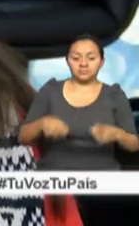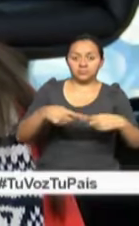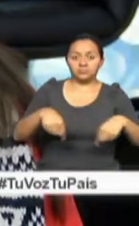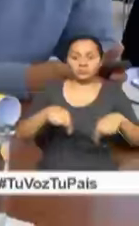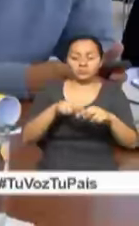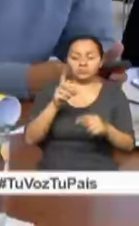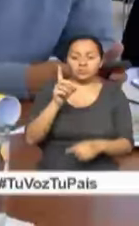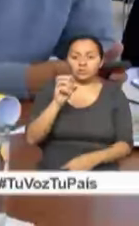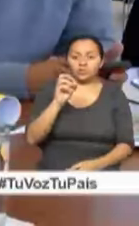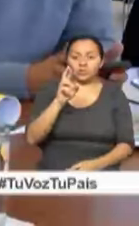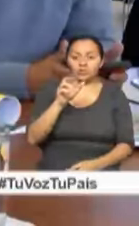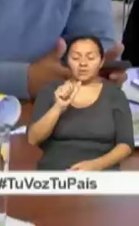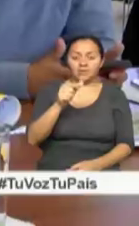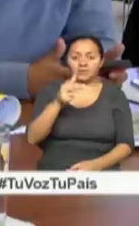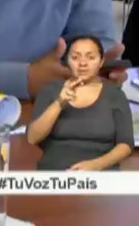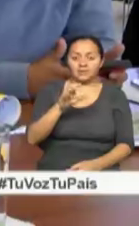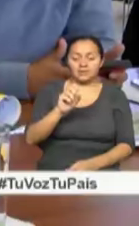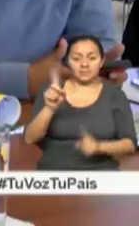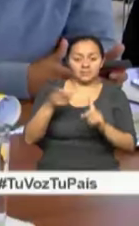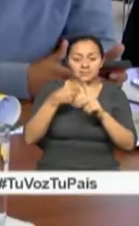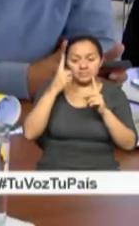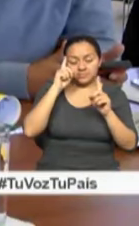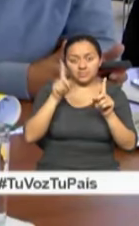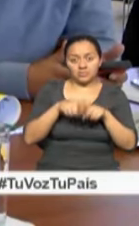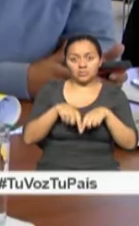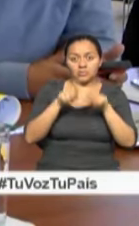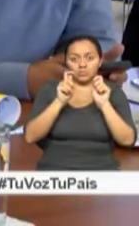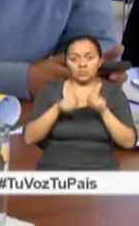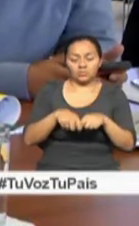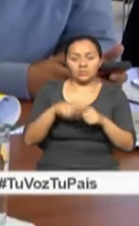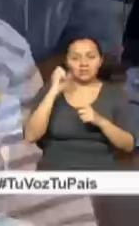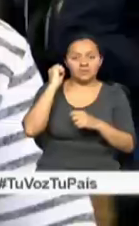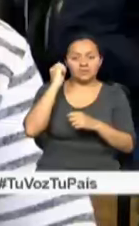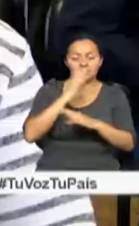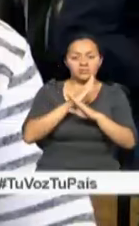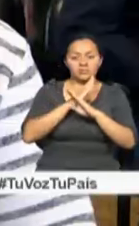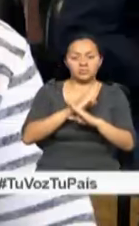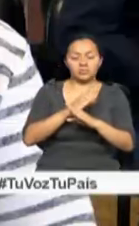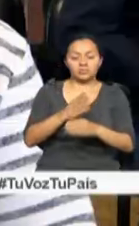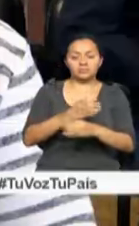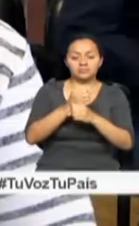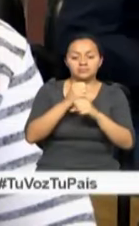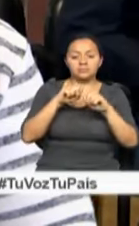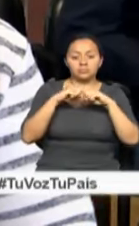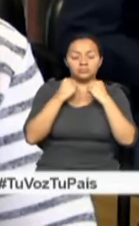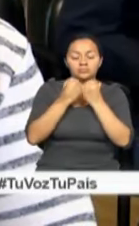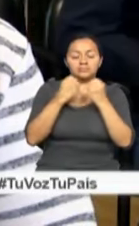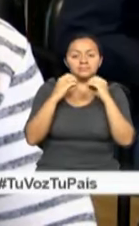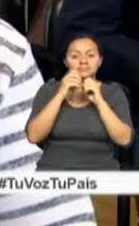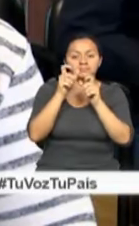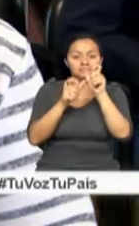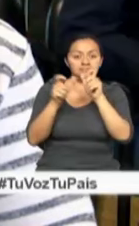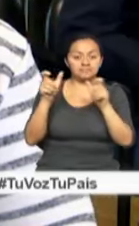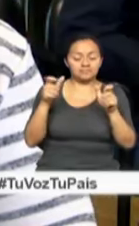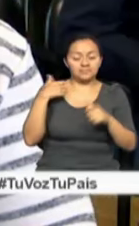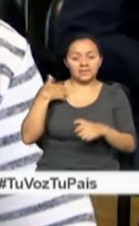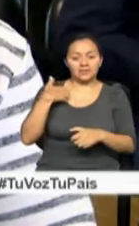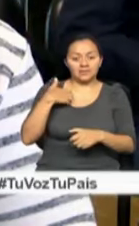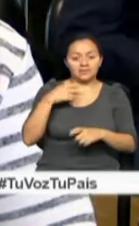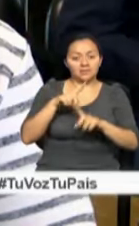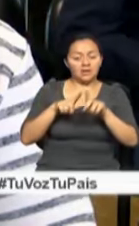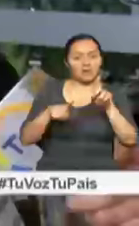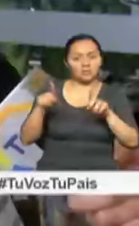Aguirre, el primer convenio busca proteger el derecho a la seguridad social de los ecuatorianos y de los ciudadanos argentinos, pero bajo